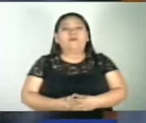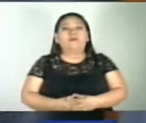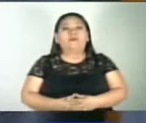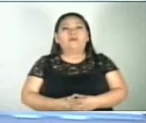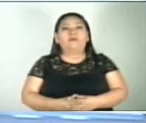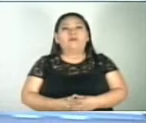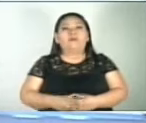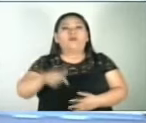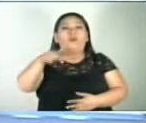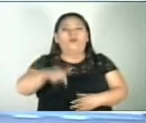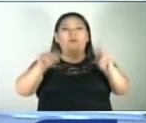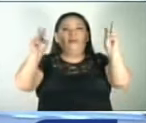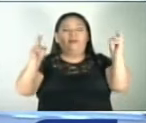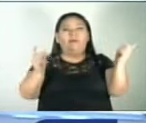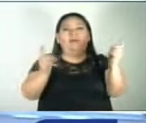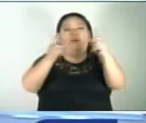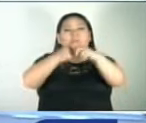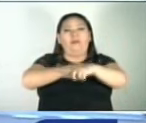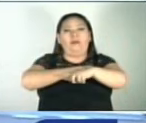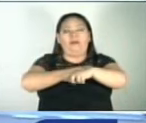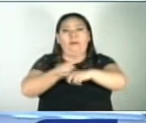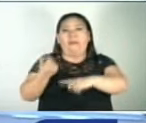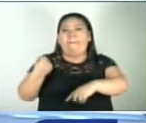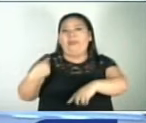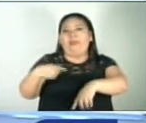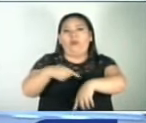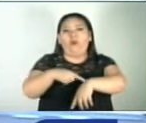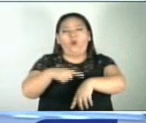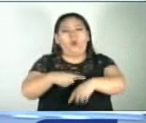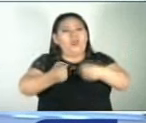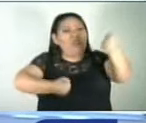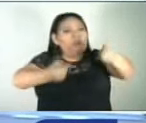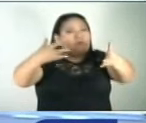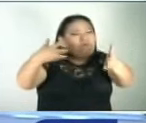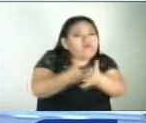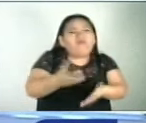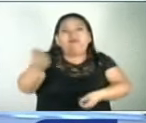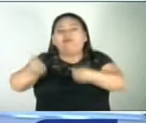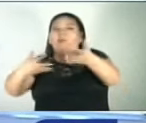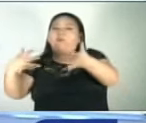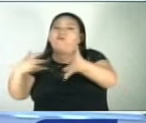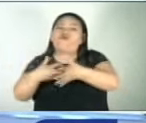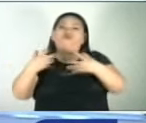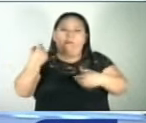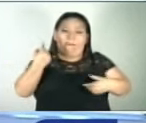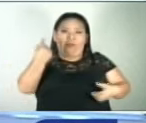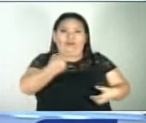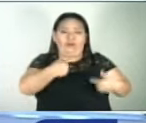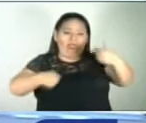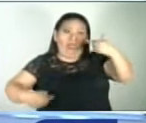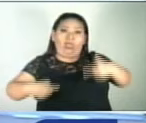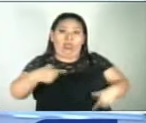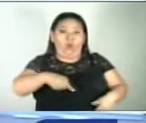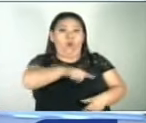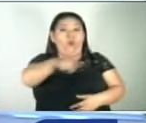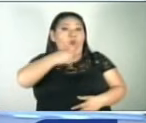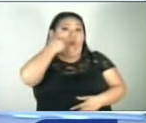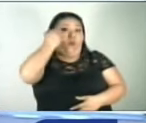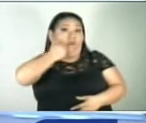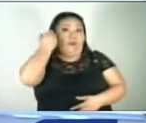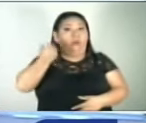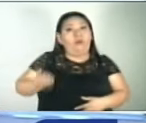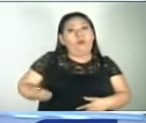Bien, vamos a cambiar de información. En las últimas horas, la racha de accidentes dejó varias personas lesionadas, incluyendo jóvenes estudiantes